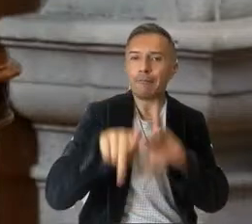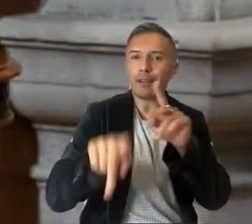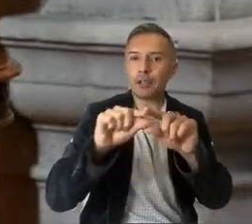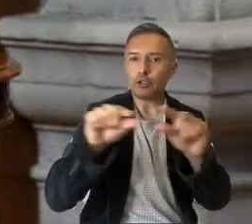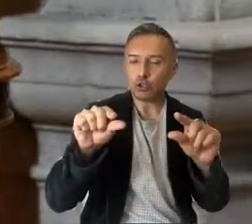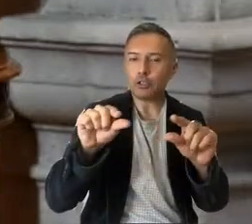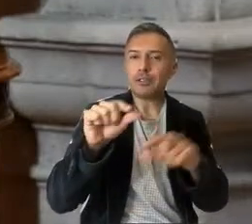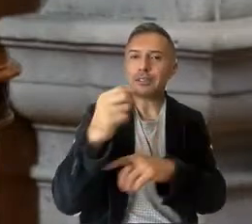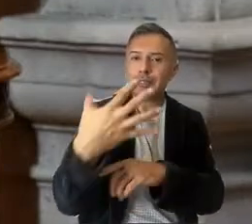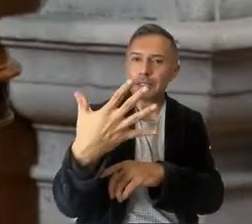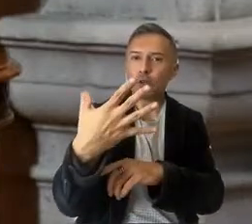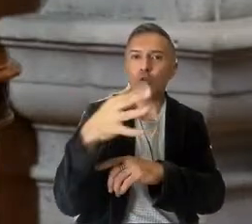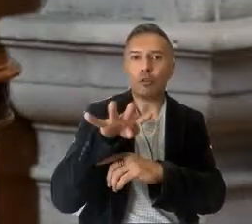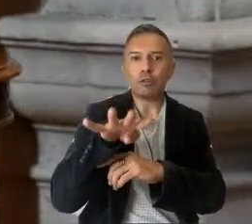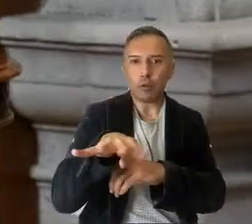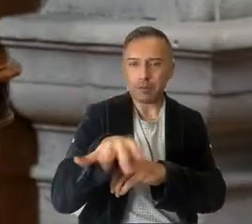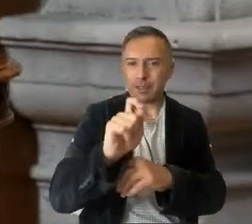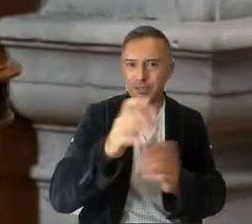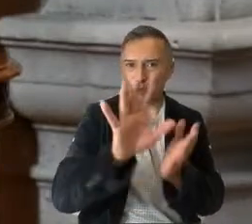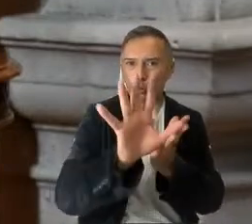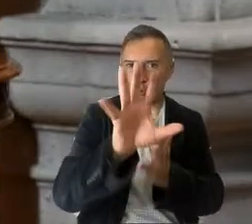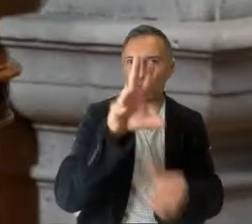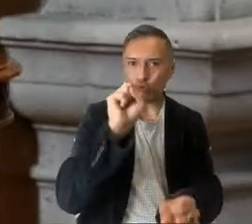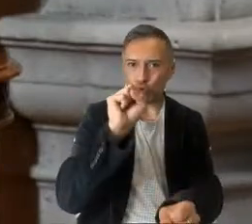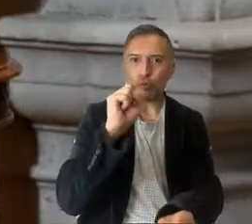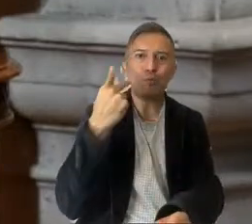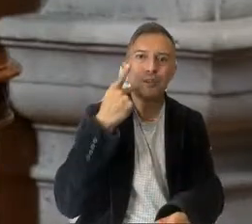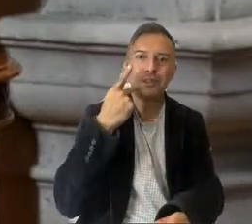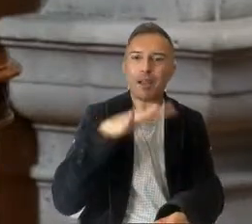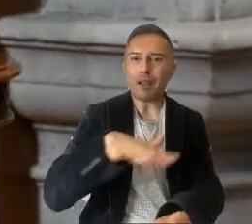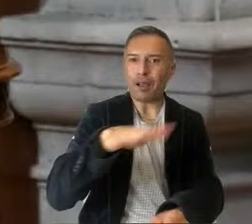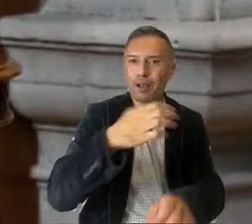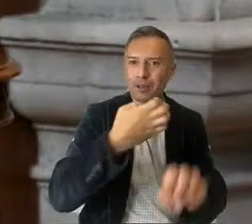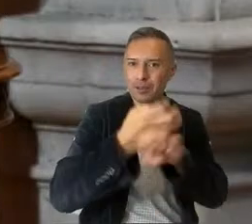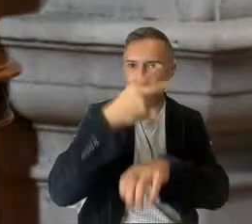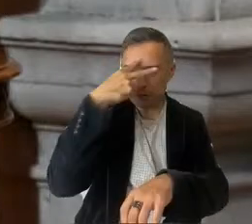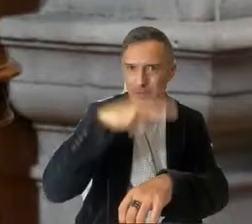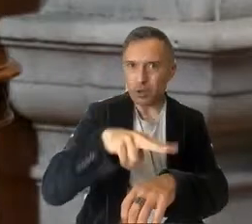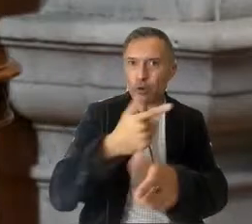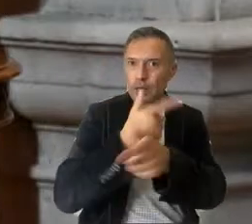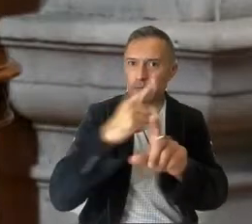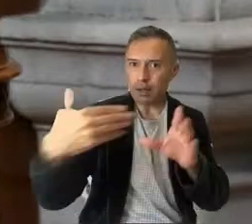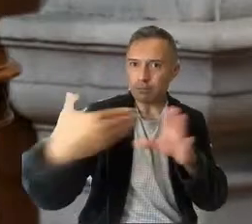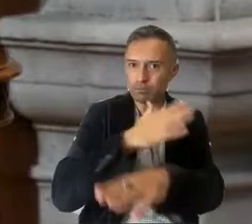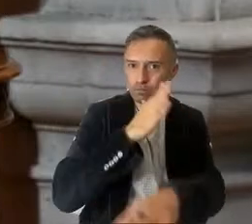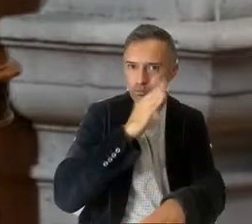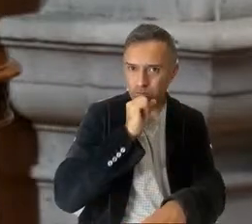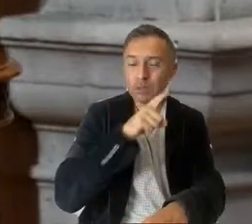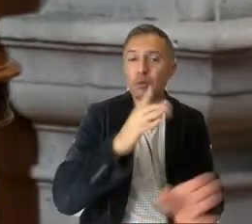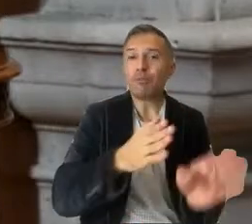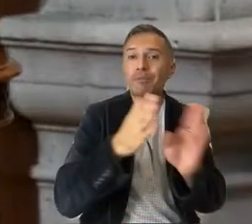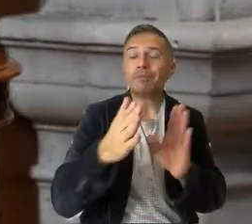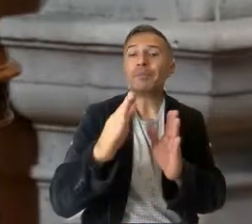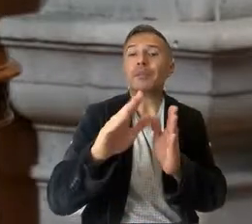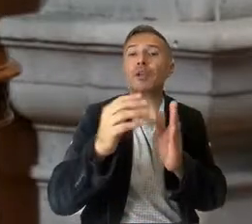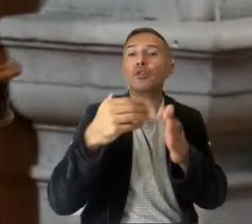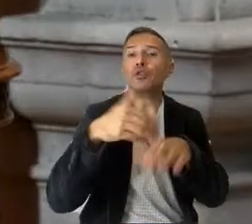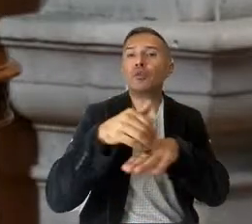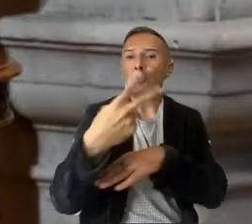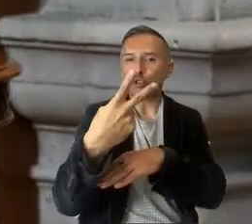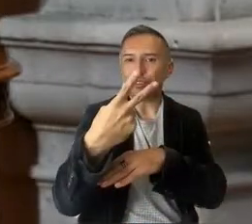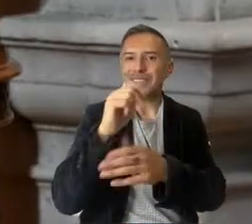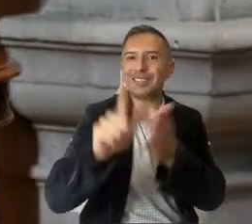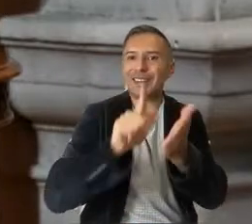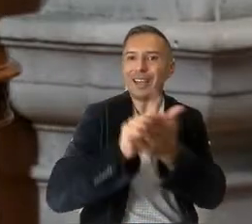fracciones 5 y 19 de la Constitución Política del Estado Libre y Soberano de México y 2 de la Ley Orgánica